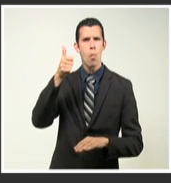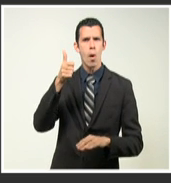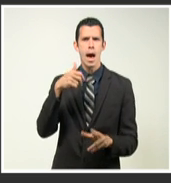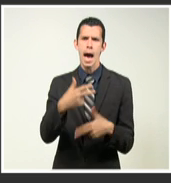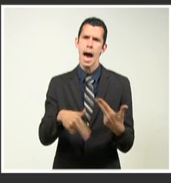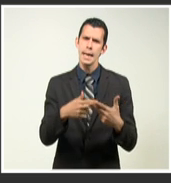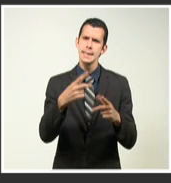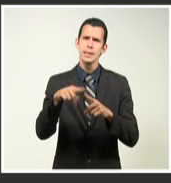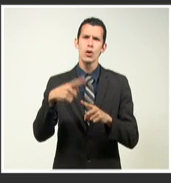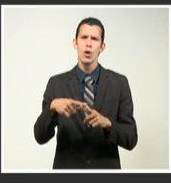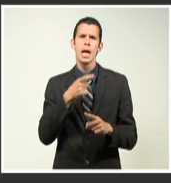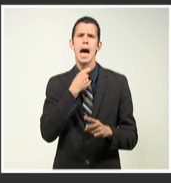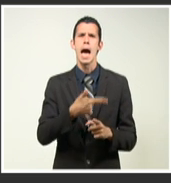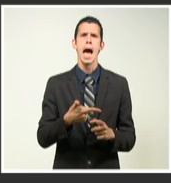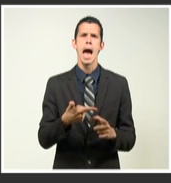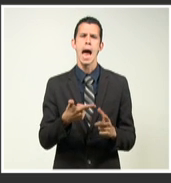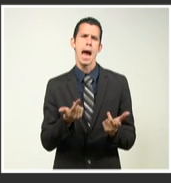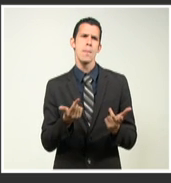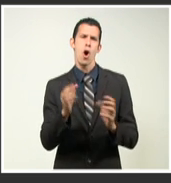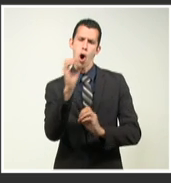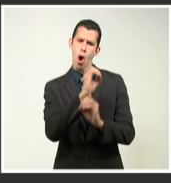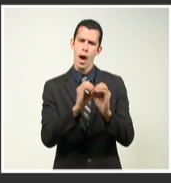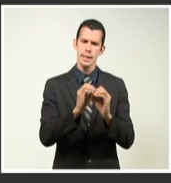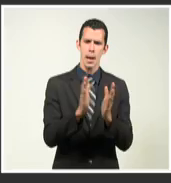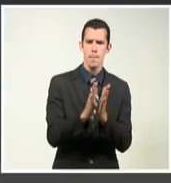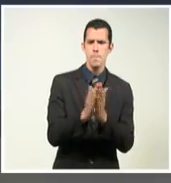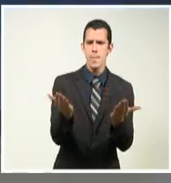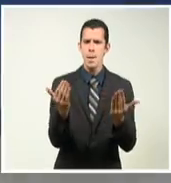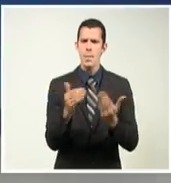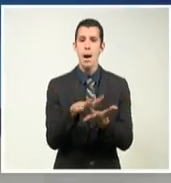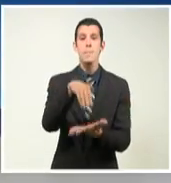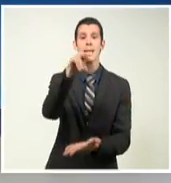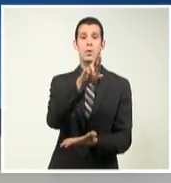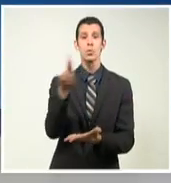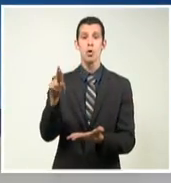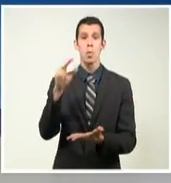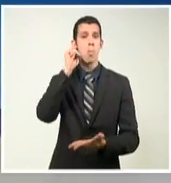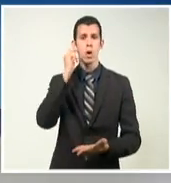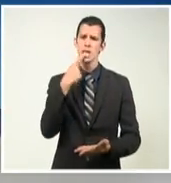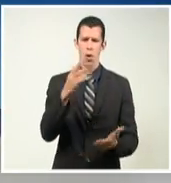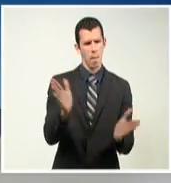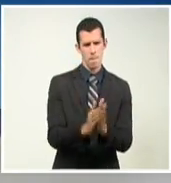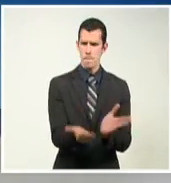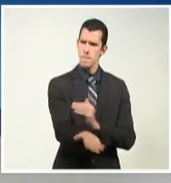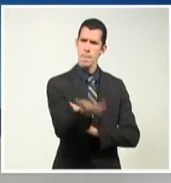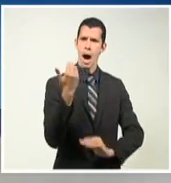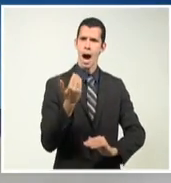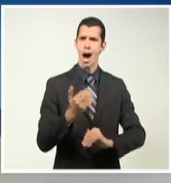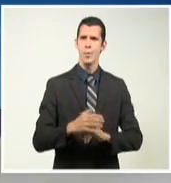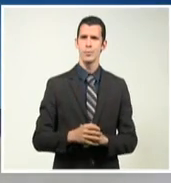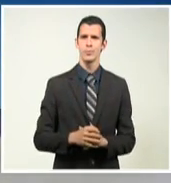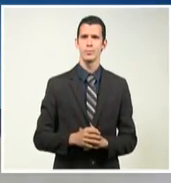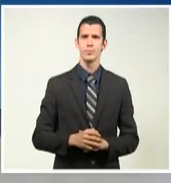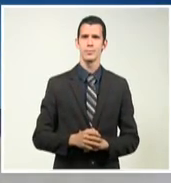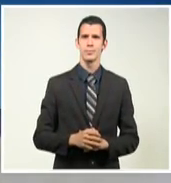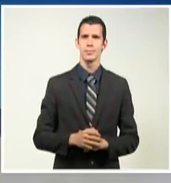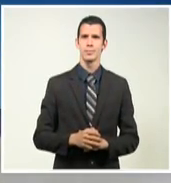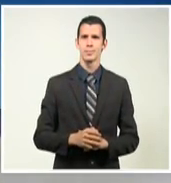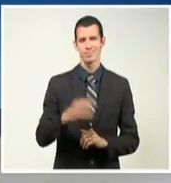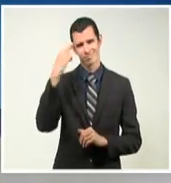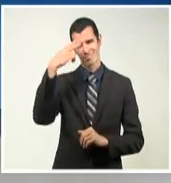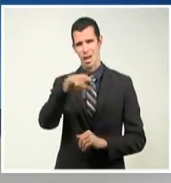puedo citar, la organización de una provocación en la Plaza de la Revolución. Cuando un grupo de jóvenes se acercó al Ministerio de Cultura para solicitar